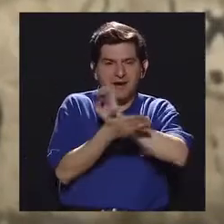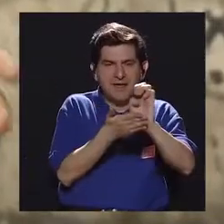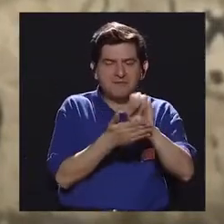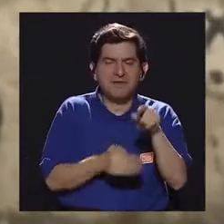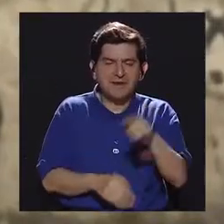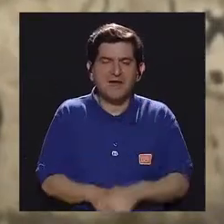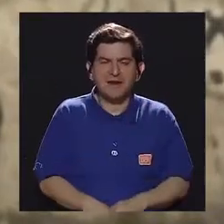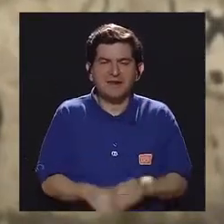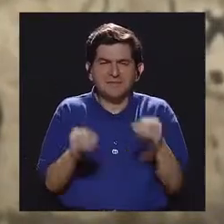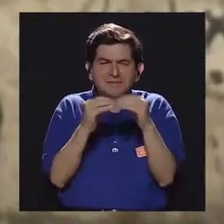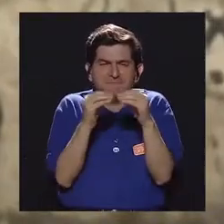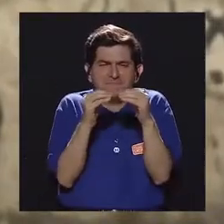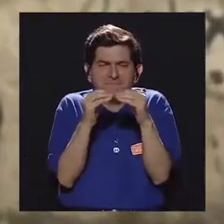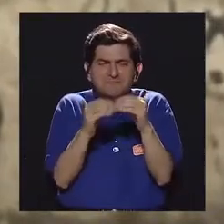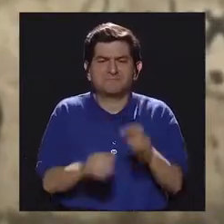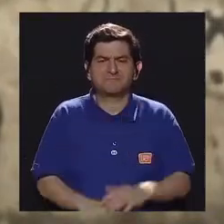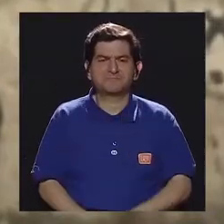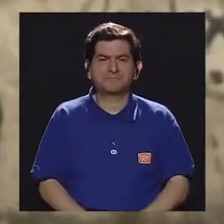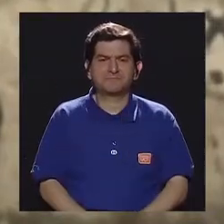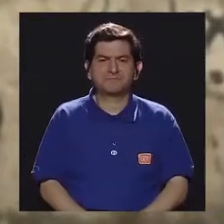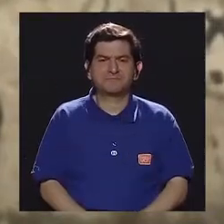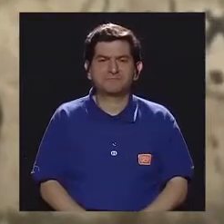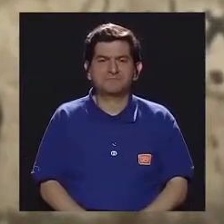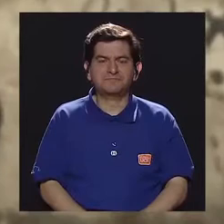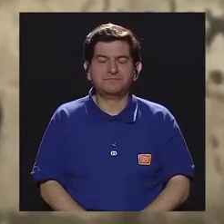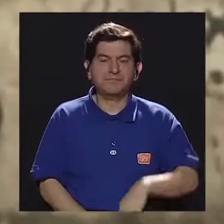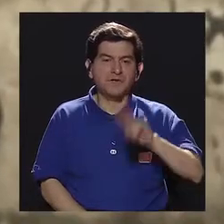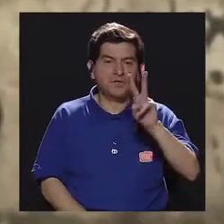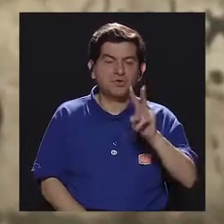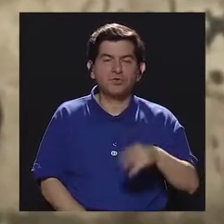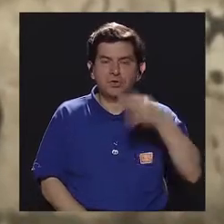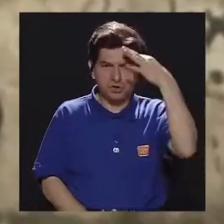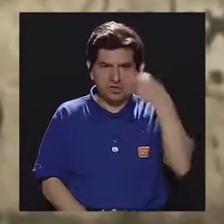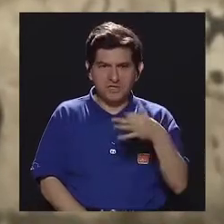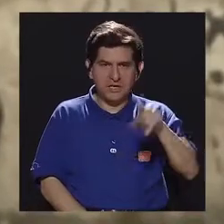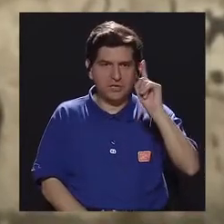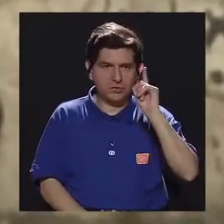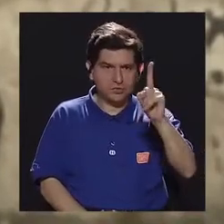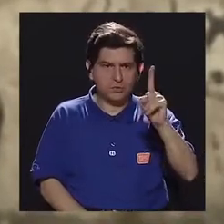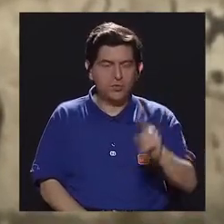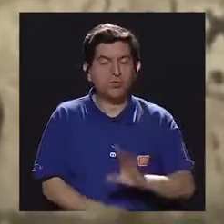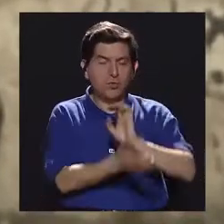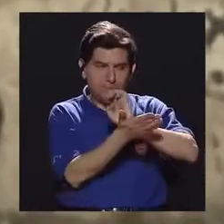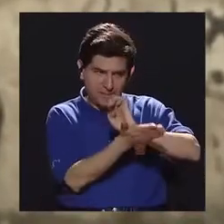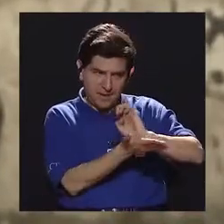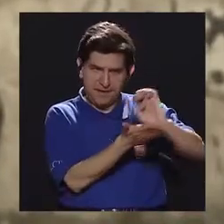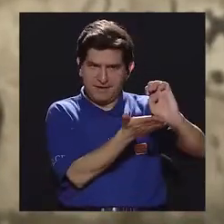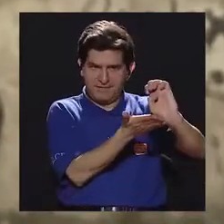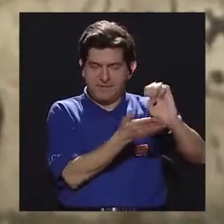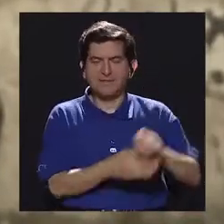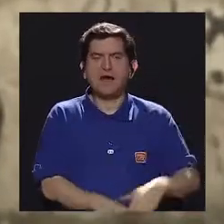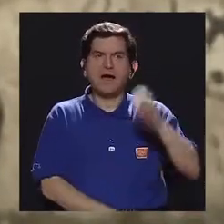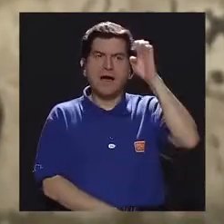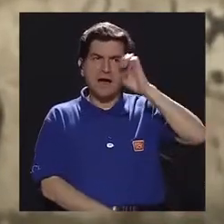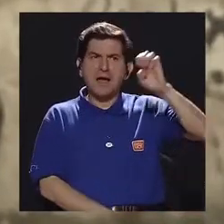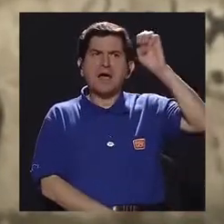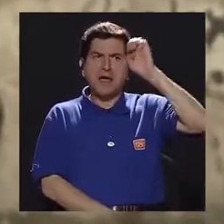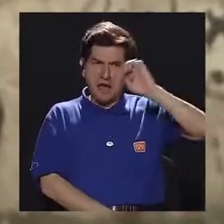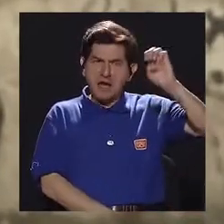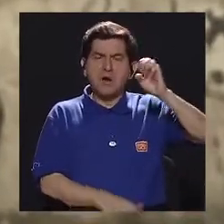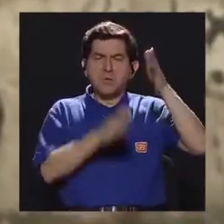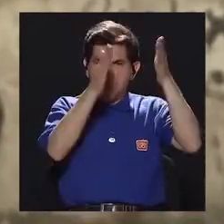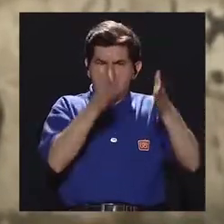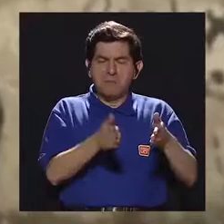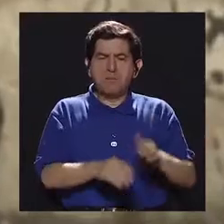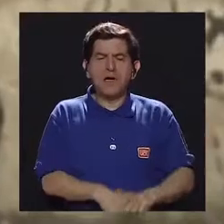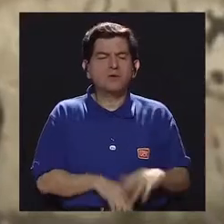para evitar ese apiñamiento, ¿verdad? Uh-huh. Entonces, son dos posiciones. Hay una posición que es muy preventiva, y los europeos son más